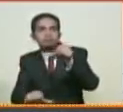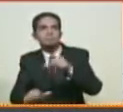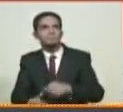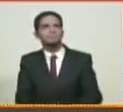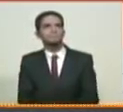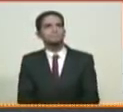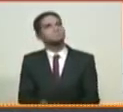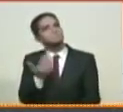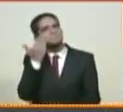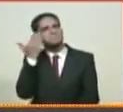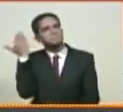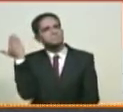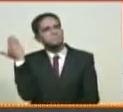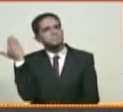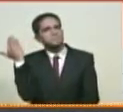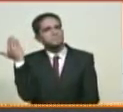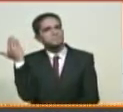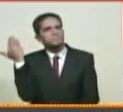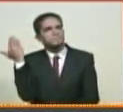Fue este señor. Nosotros